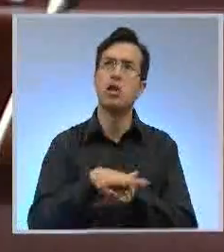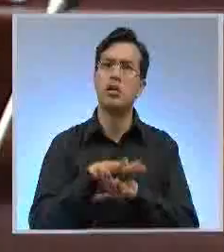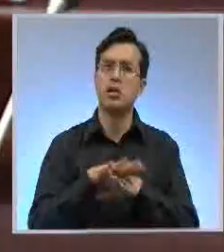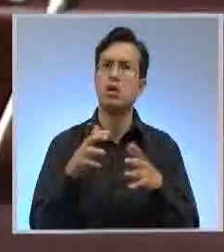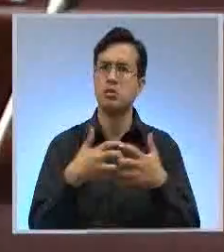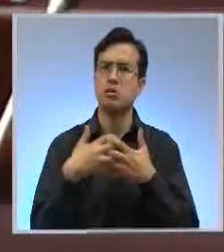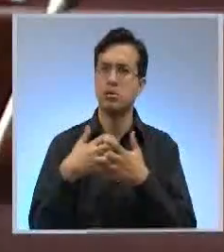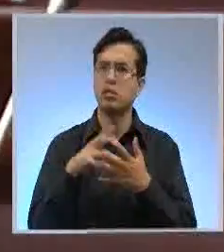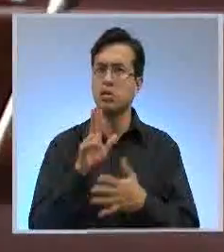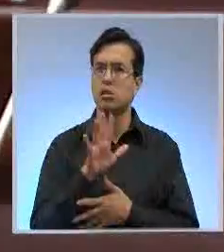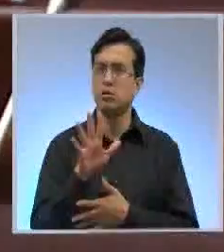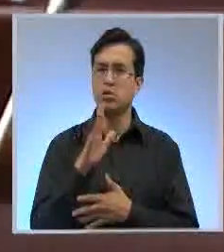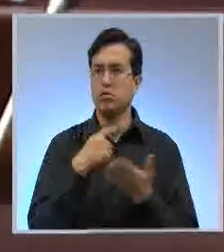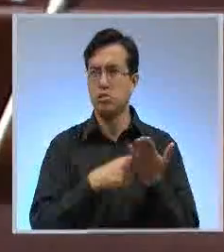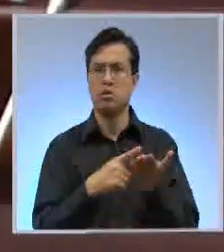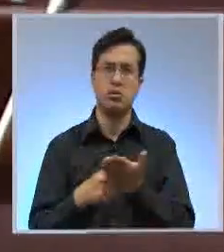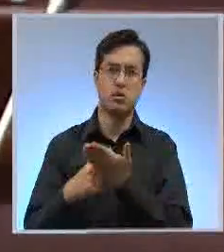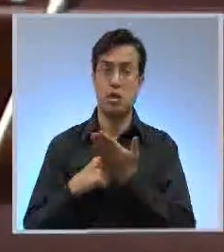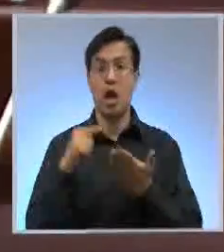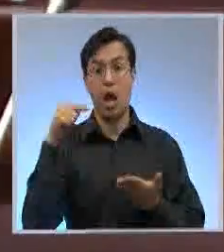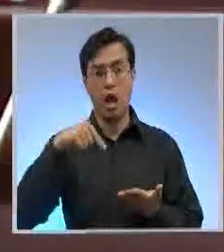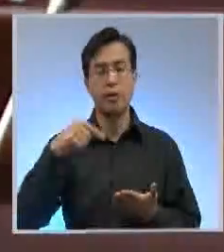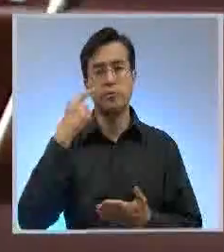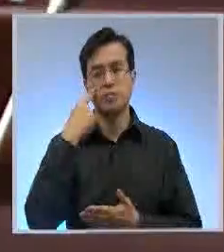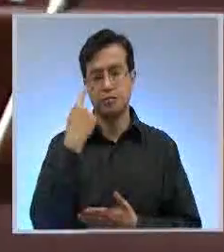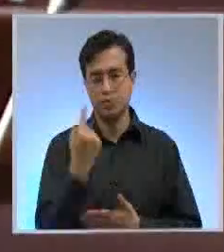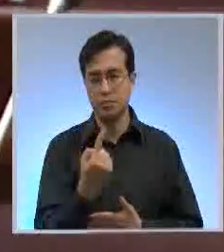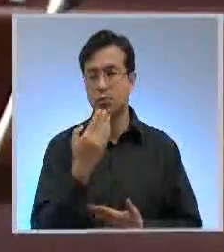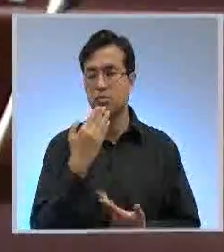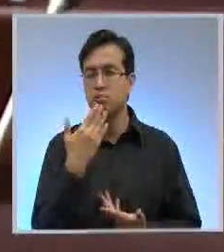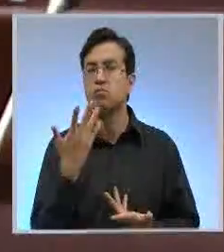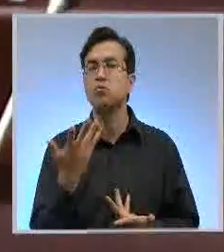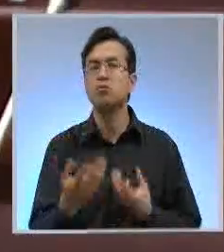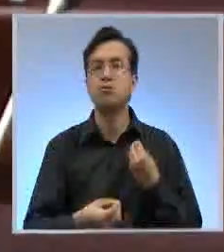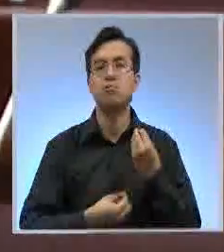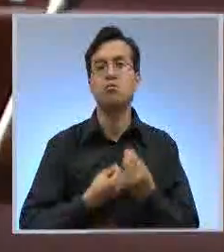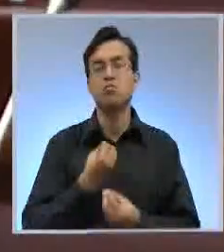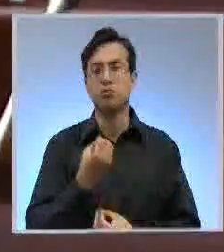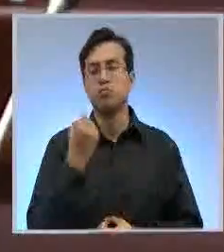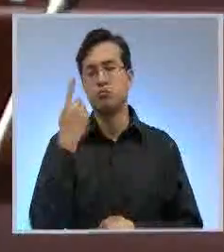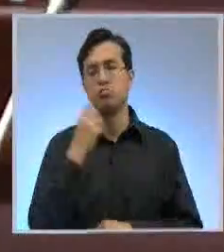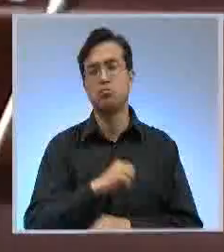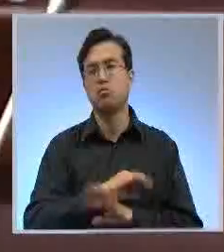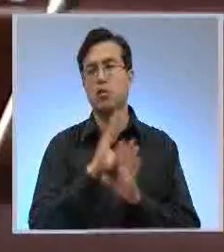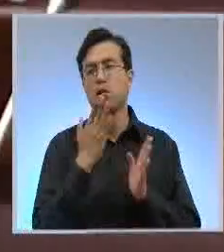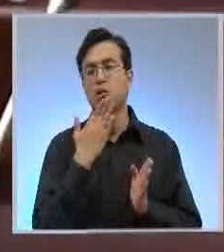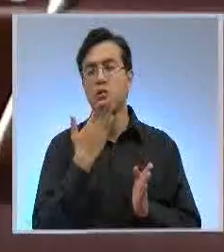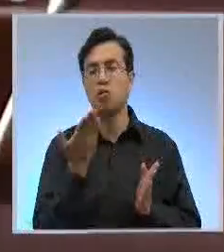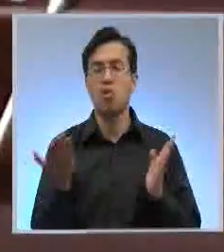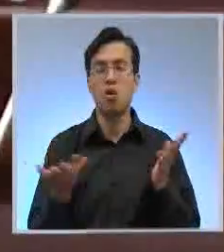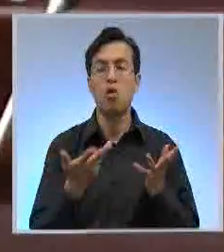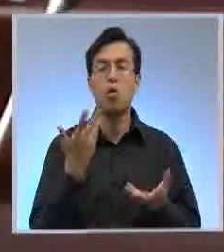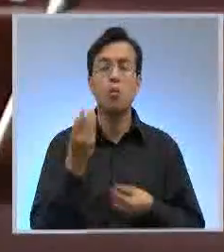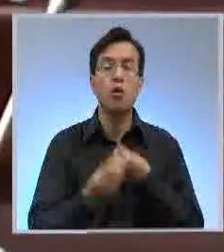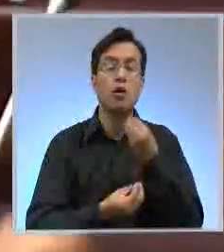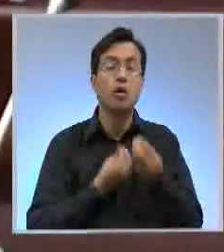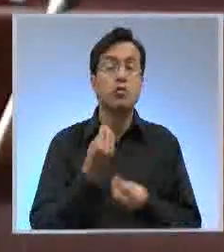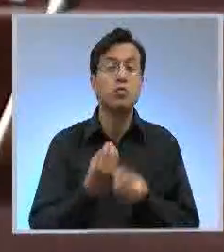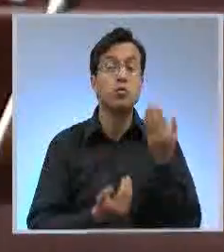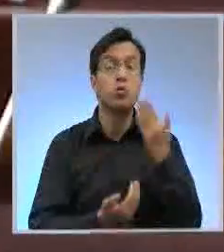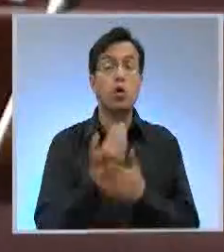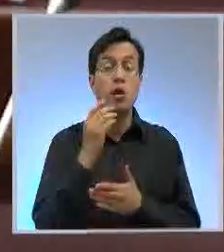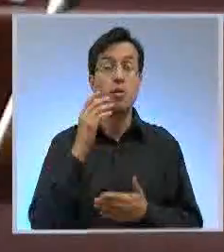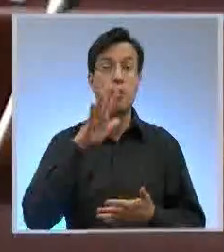la interna del bloque y en ese sentido Virgilio, presidente de la comisión, la planteó como